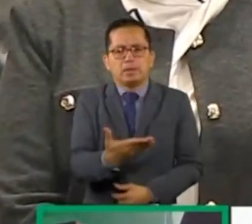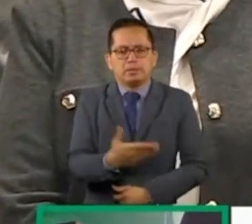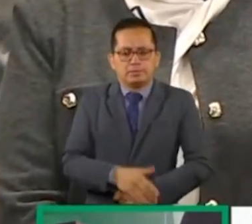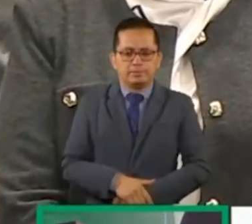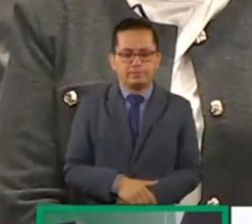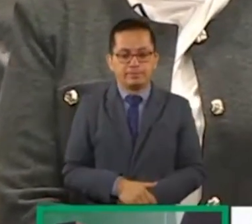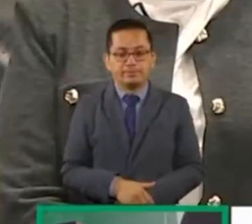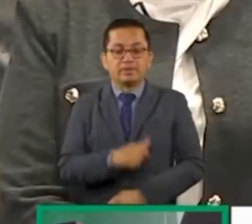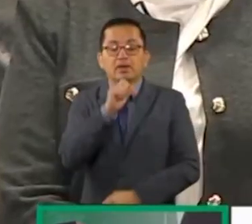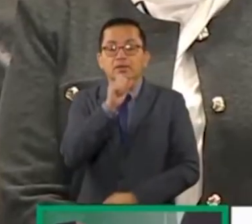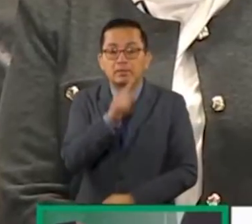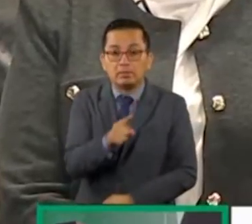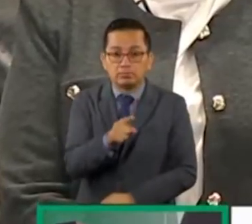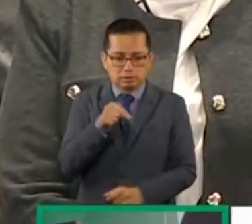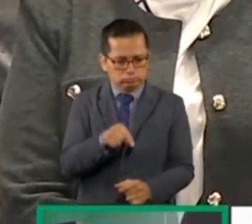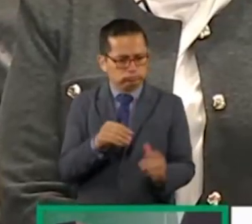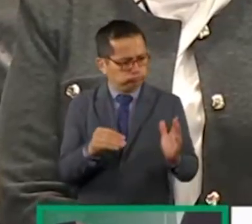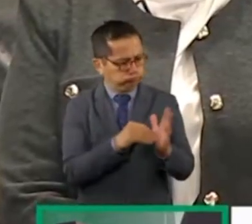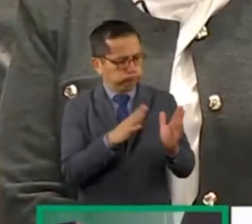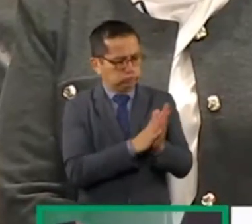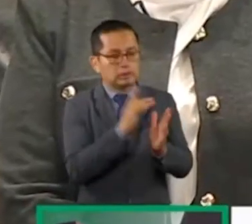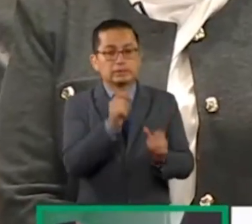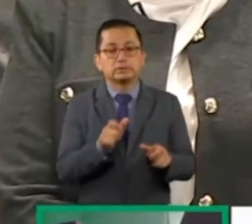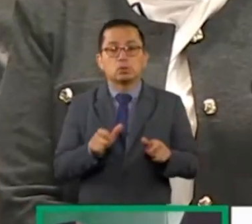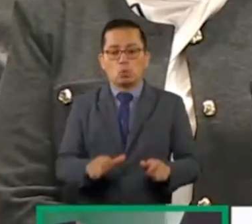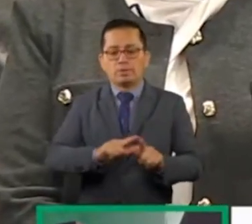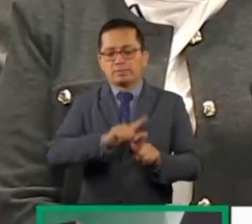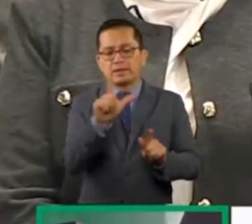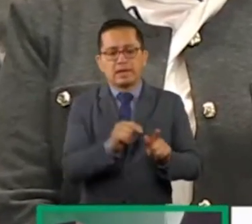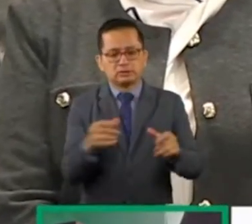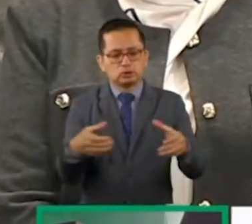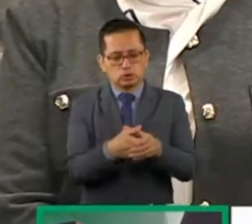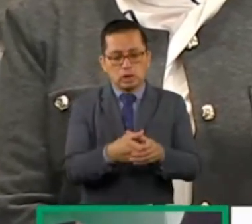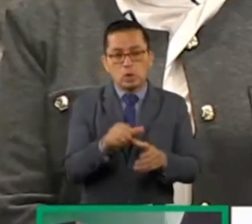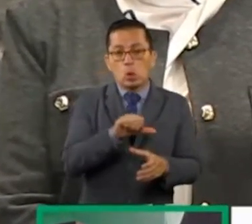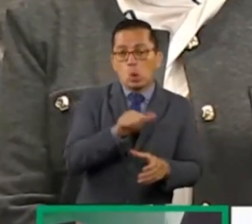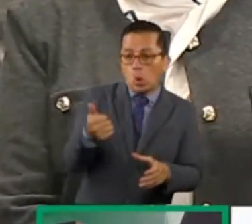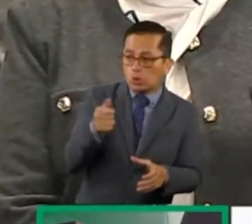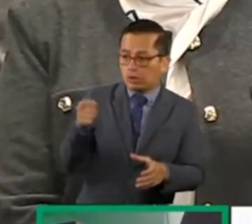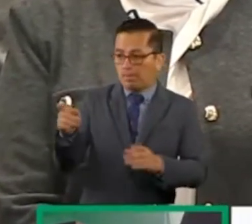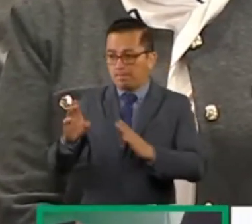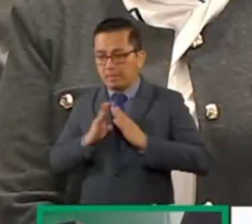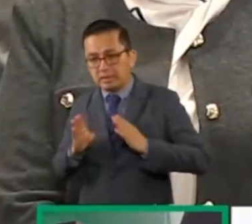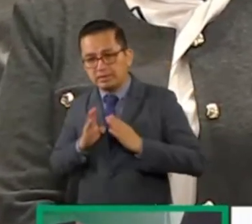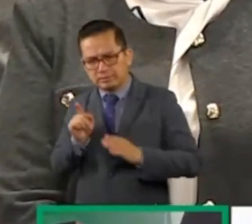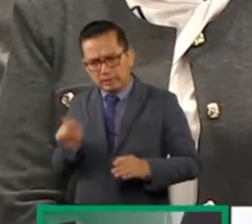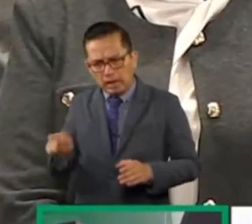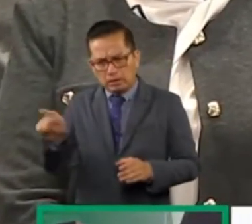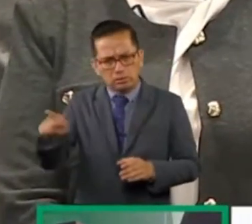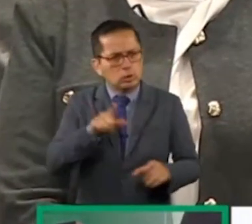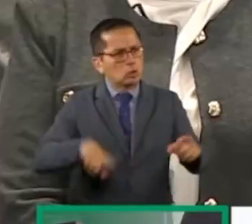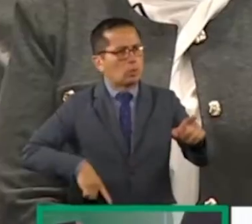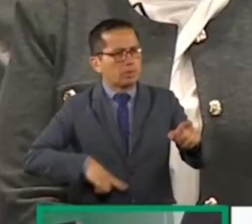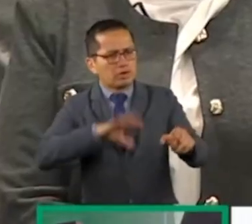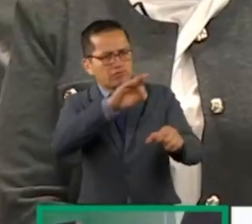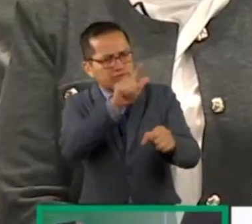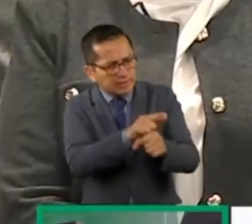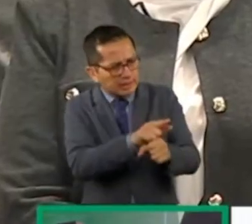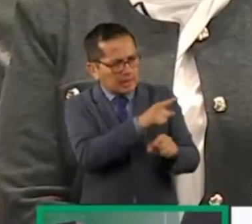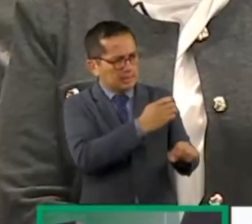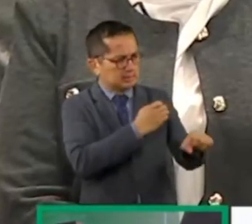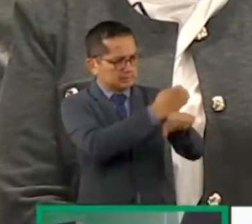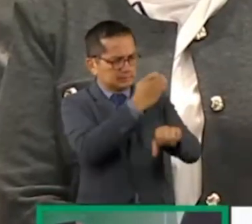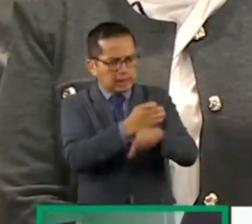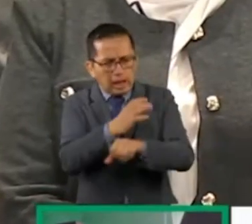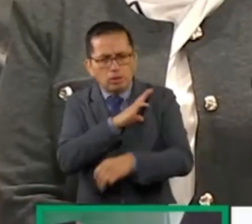necesaria coordinación que habrá entre la Guardia Nacional y las otras Fuerzas Armadas, así como la Federación, los estados,